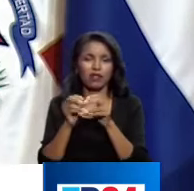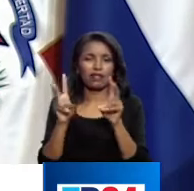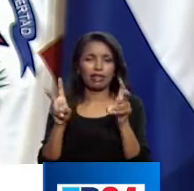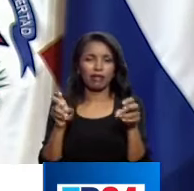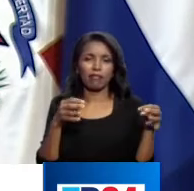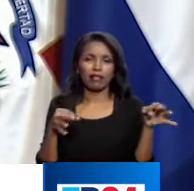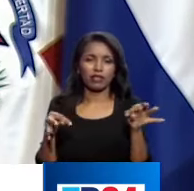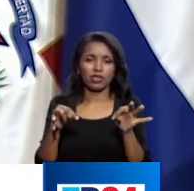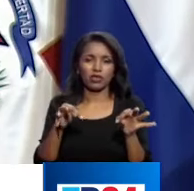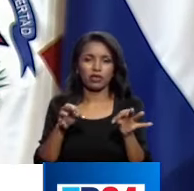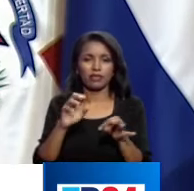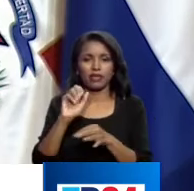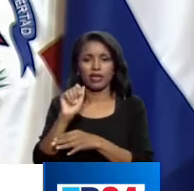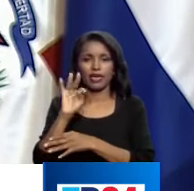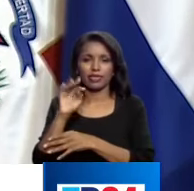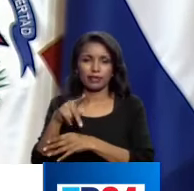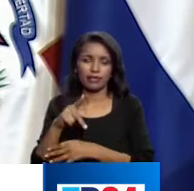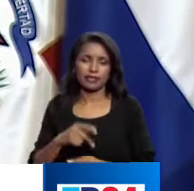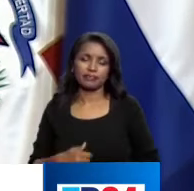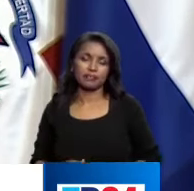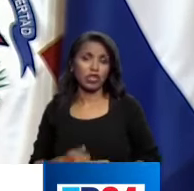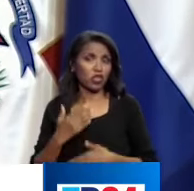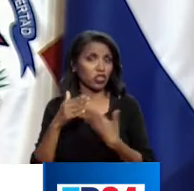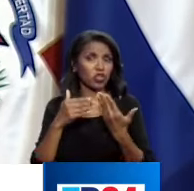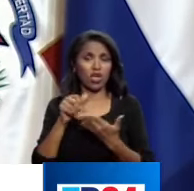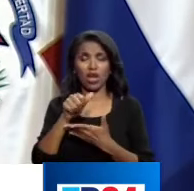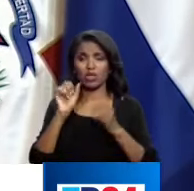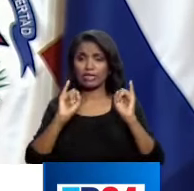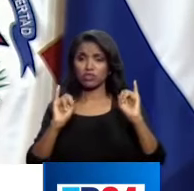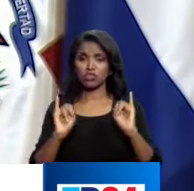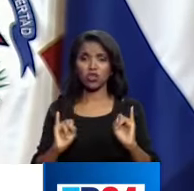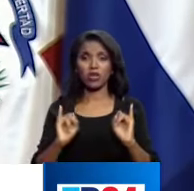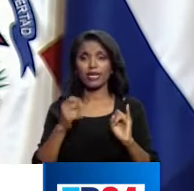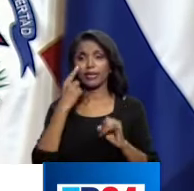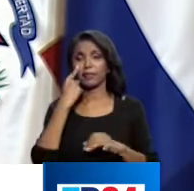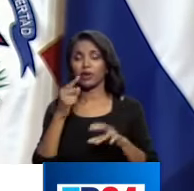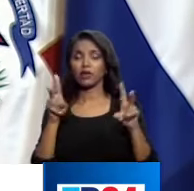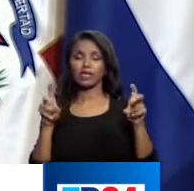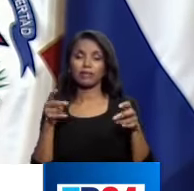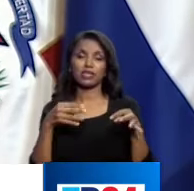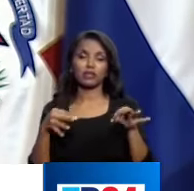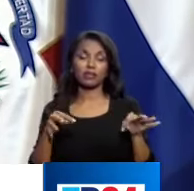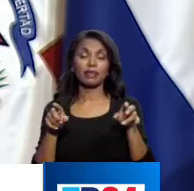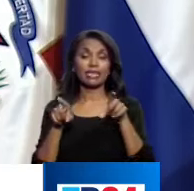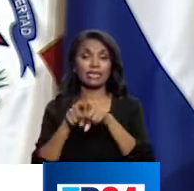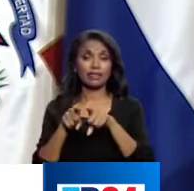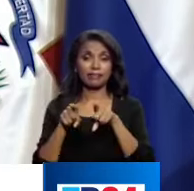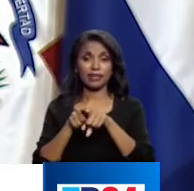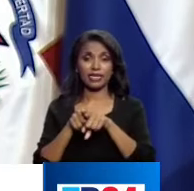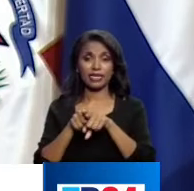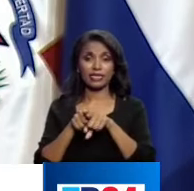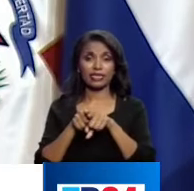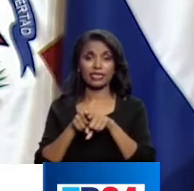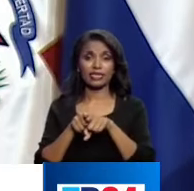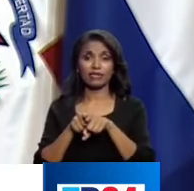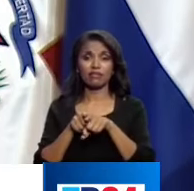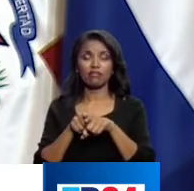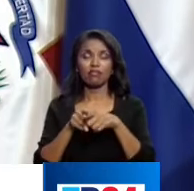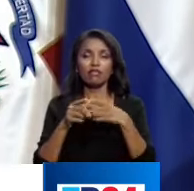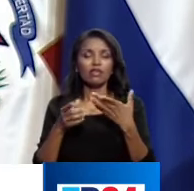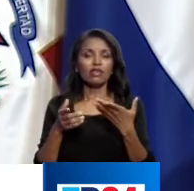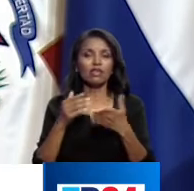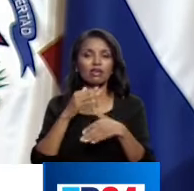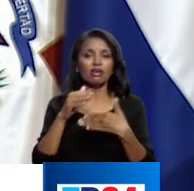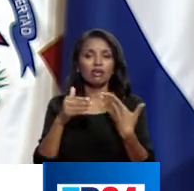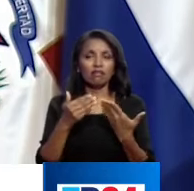institucional de todas las instituciones que tienen que ver con el sector turismo. También tenemos que profesionalizar lo que es la autoridad de